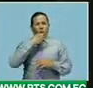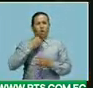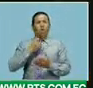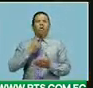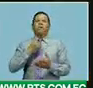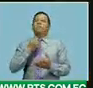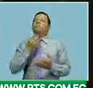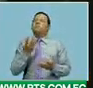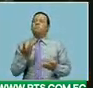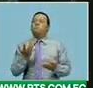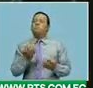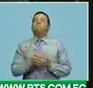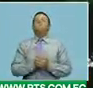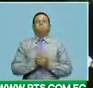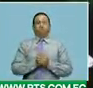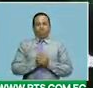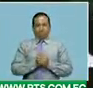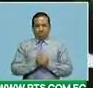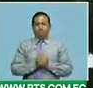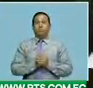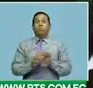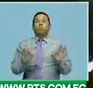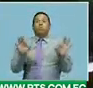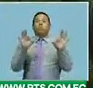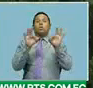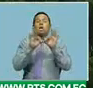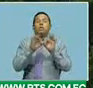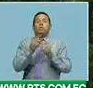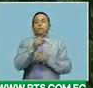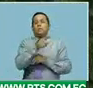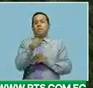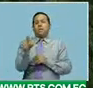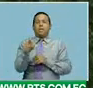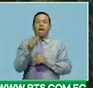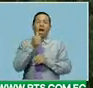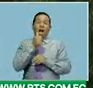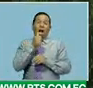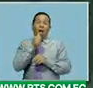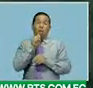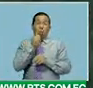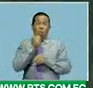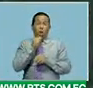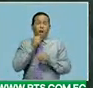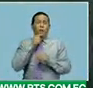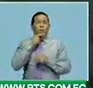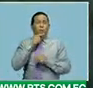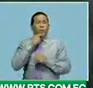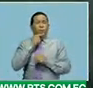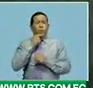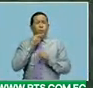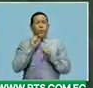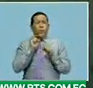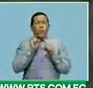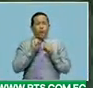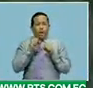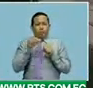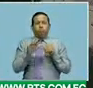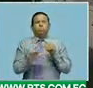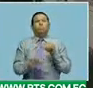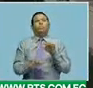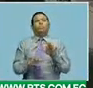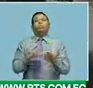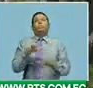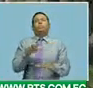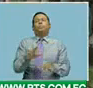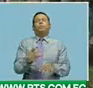empezar a disfrutarla, basta con sumergir los pies en sus aguas frías. Esto es vivir la experiencia de su